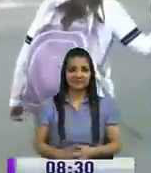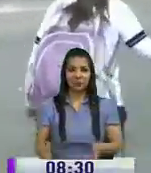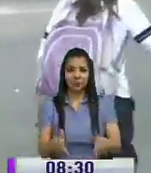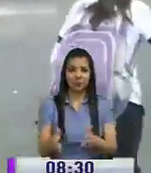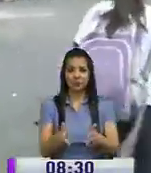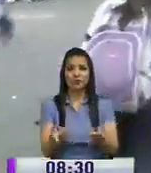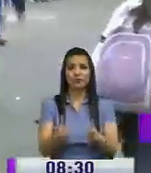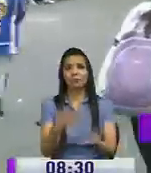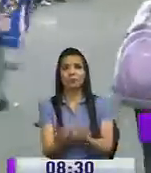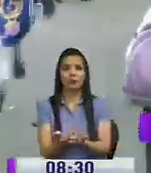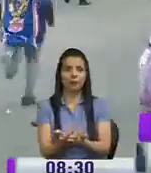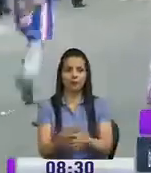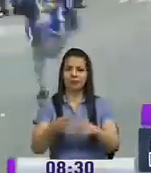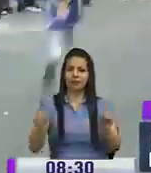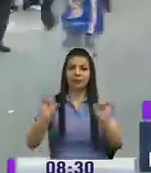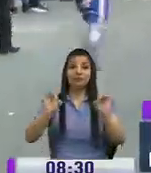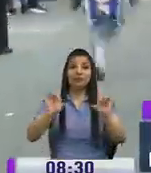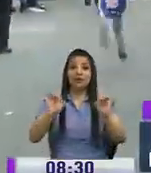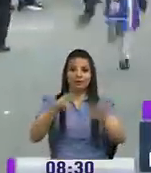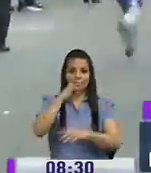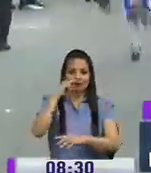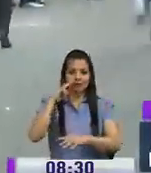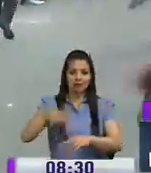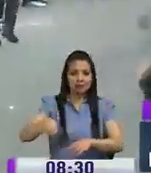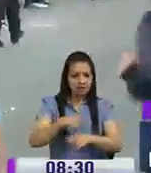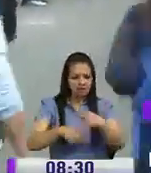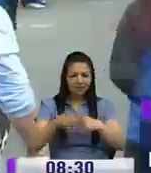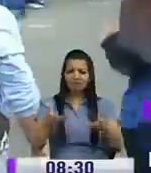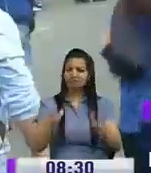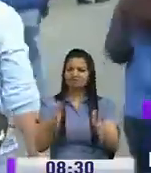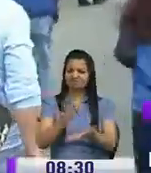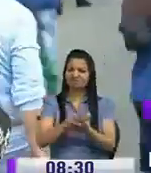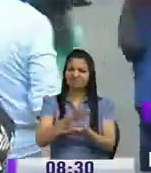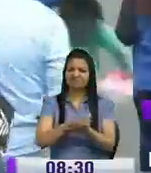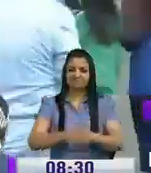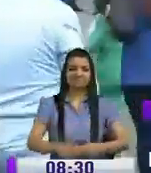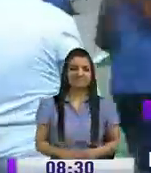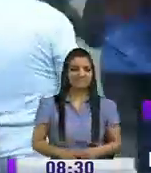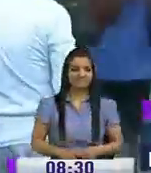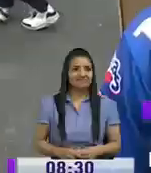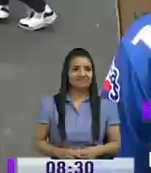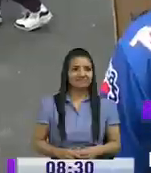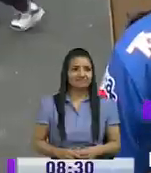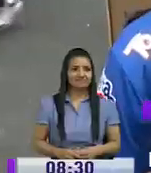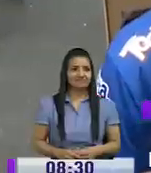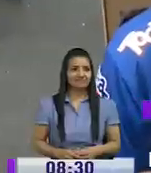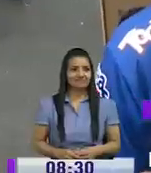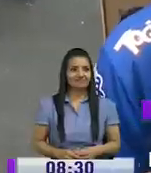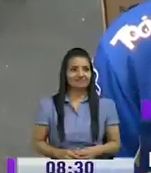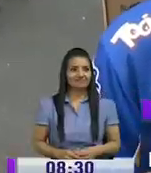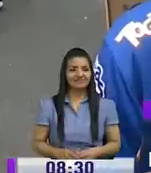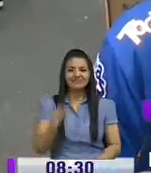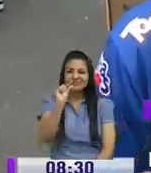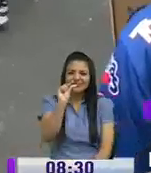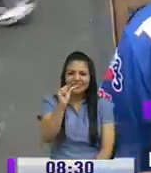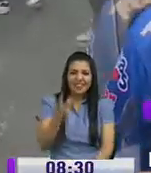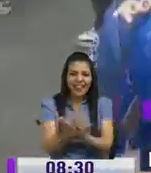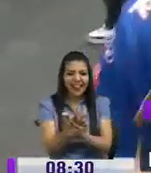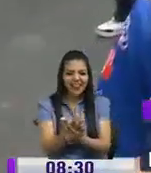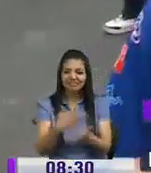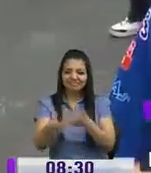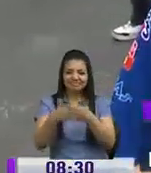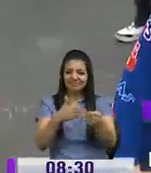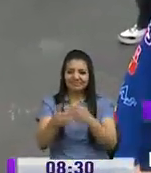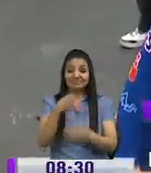faltaron accidentes, pero afortunadamente ninguno de los incidentes pasó de los raspones de un buen susto. Choqué un poquito, pero ya, ¿sí? Me